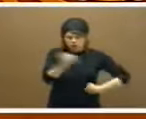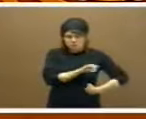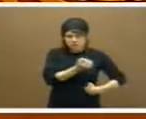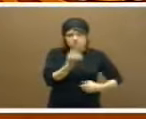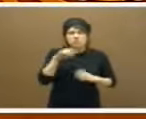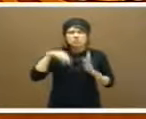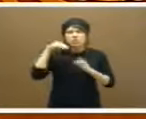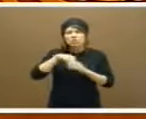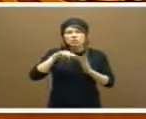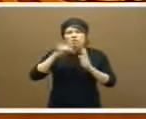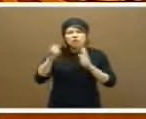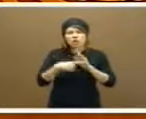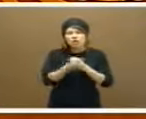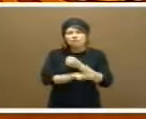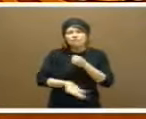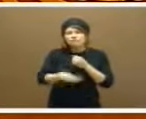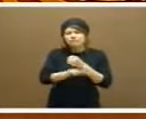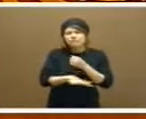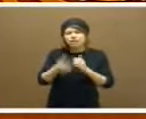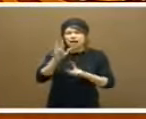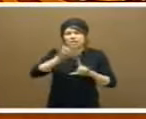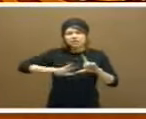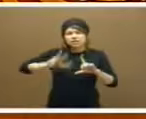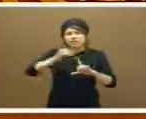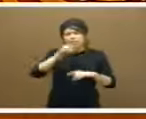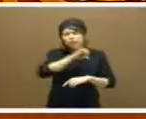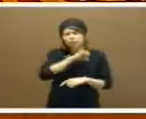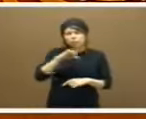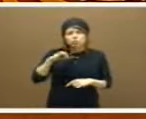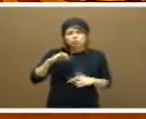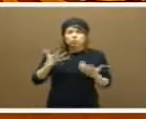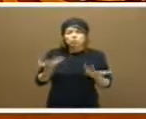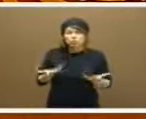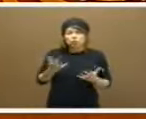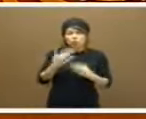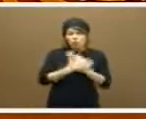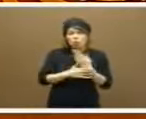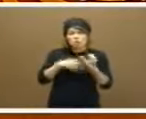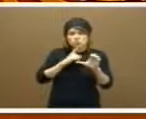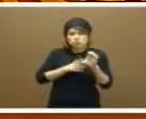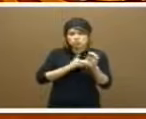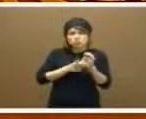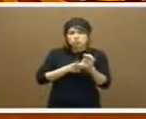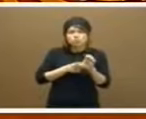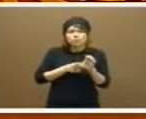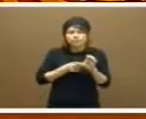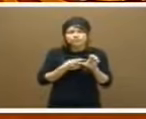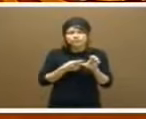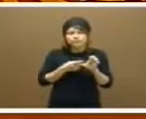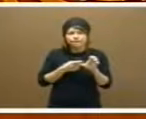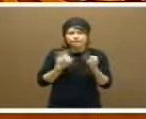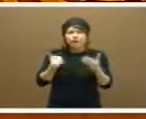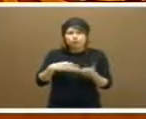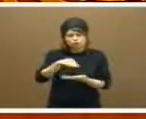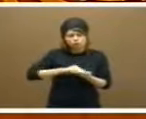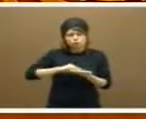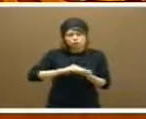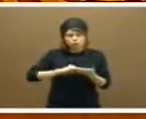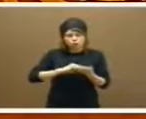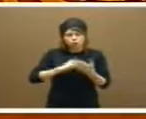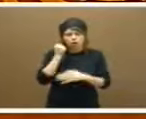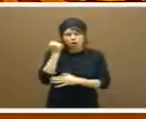de la legislación básica estatal y autonómica. Y por parte del Gobierno de Extremadura se han adoptado medidas